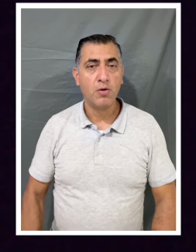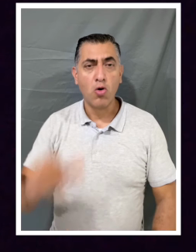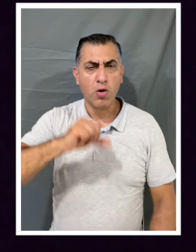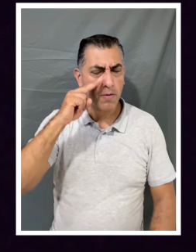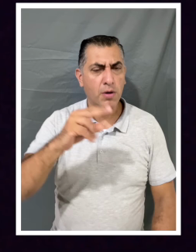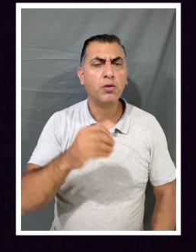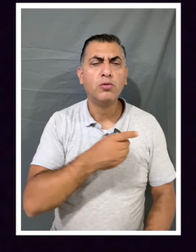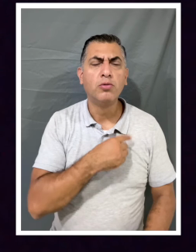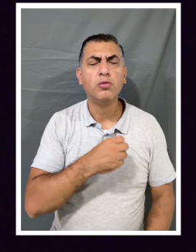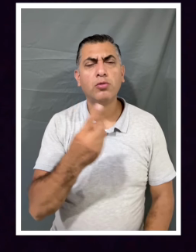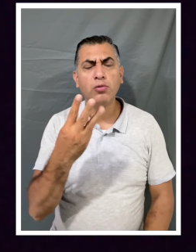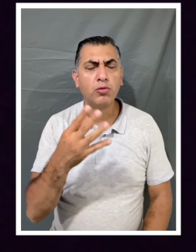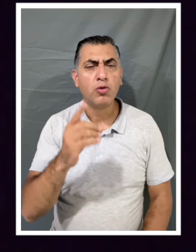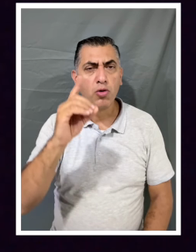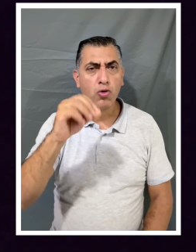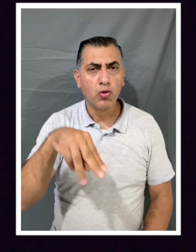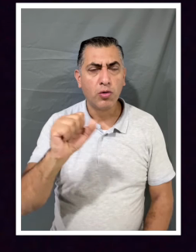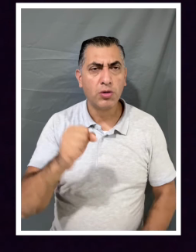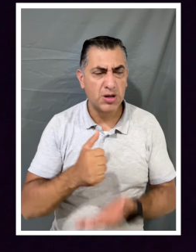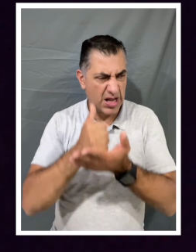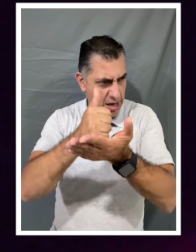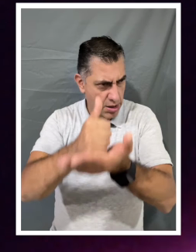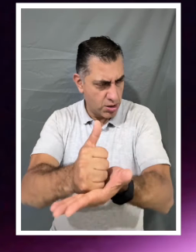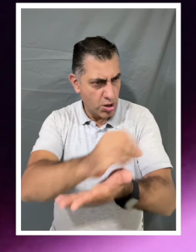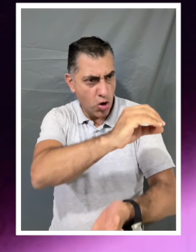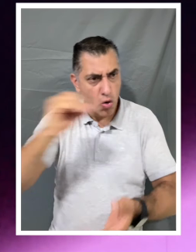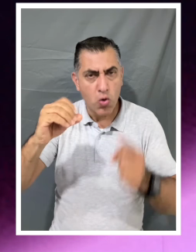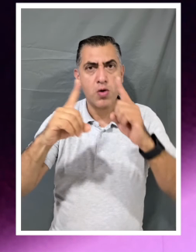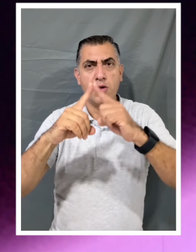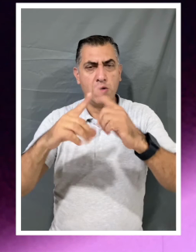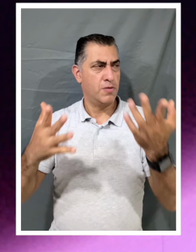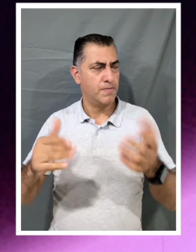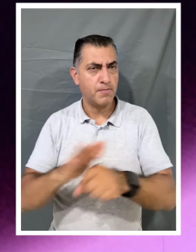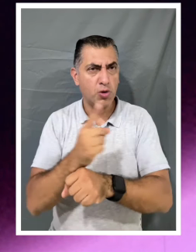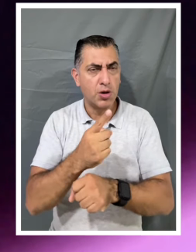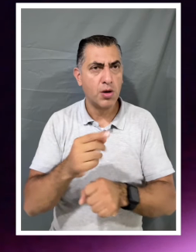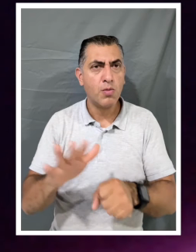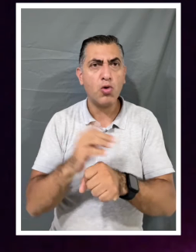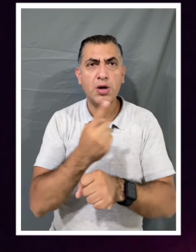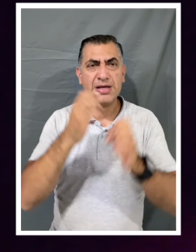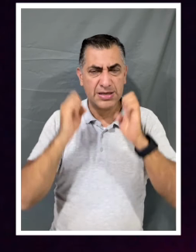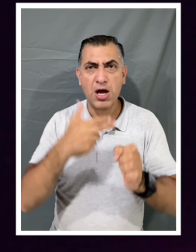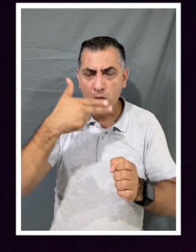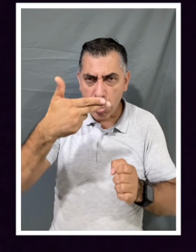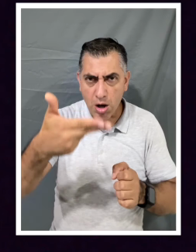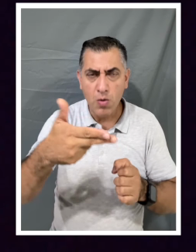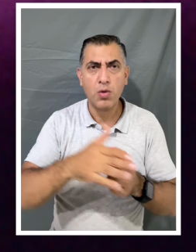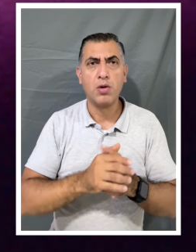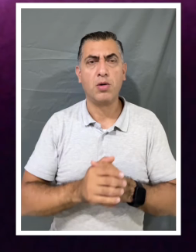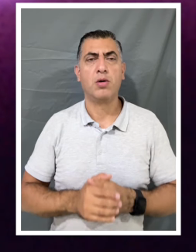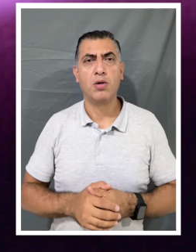Biblia hoy solo Vamos a aprender los dones que te van a ayudar a organizar la iglesia Por qué Pues porque estamos hablando y el tema se